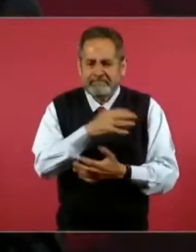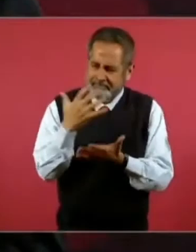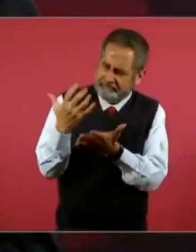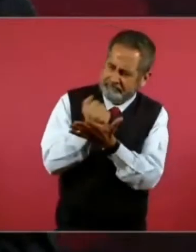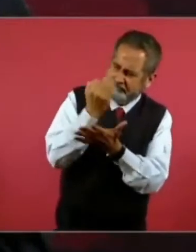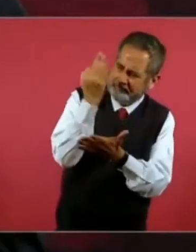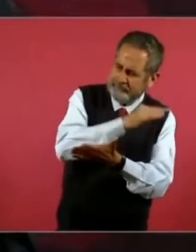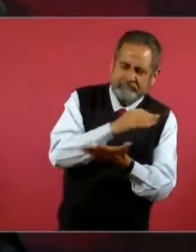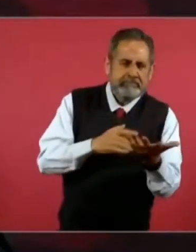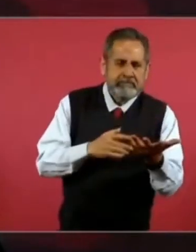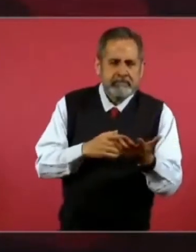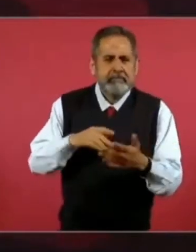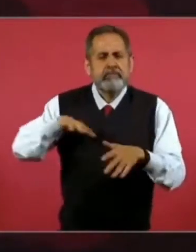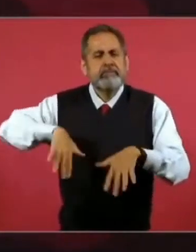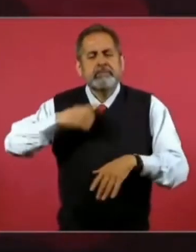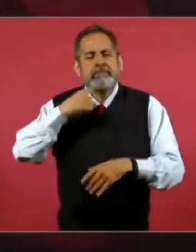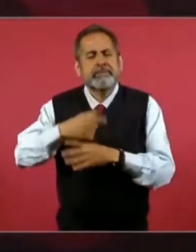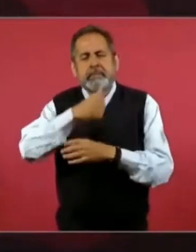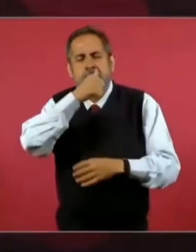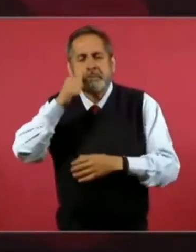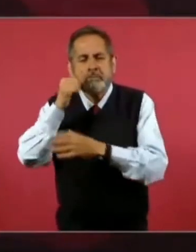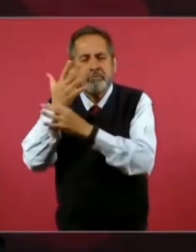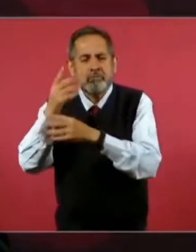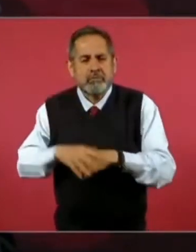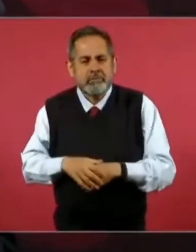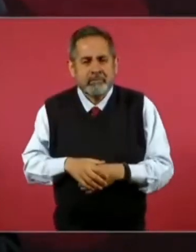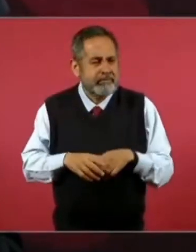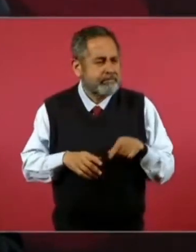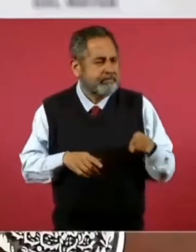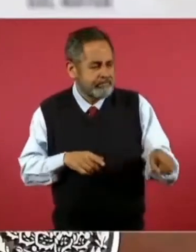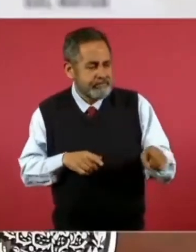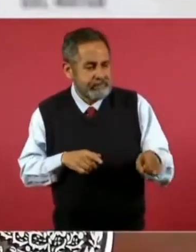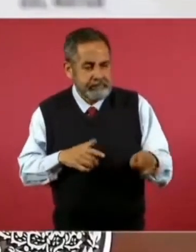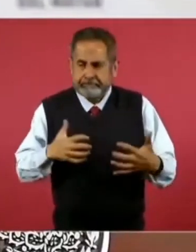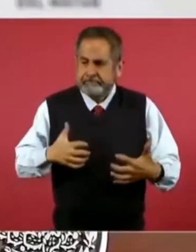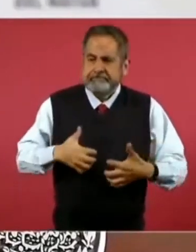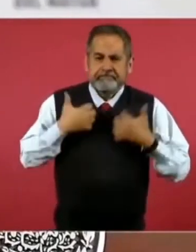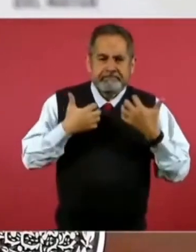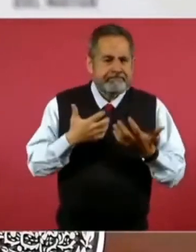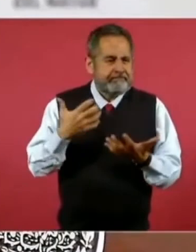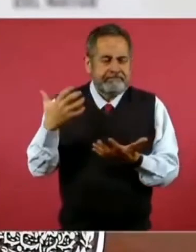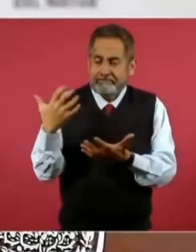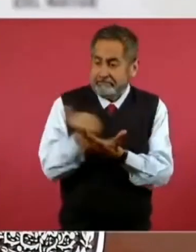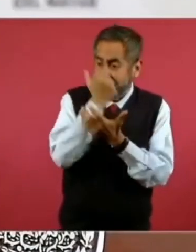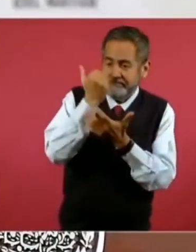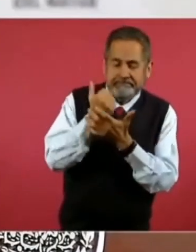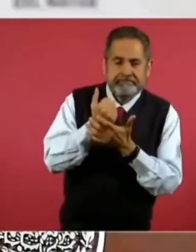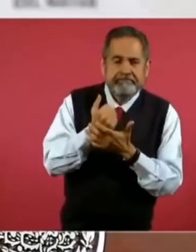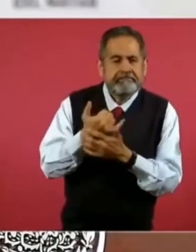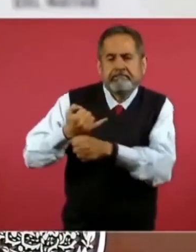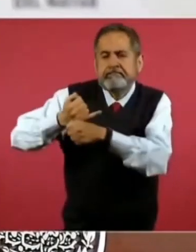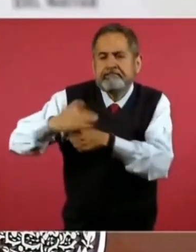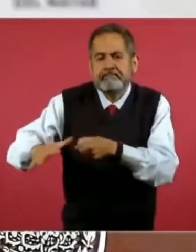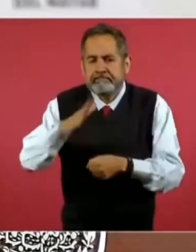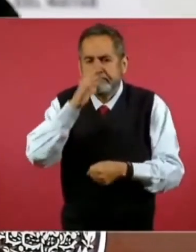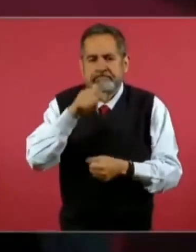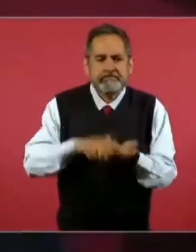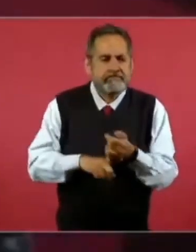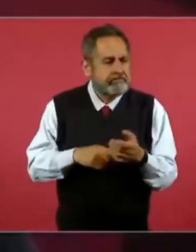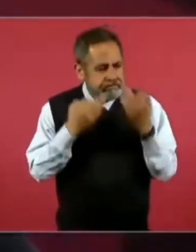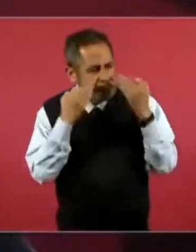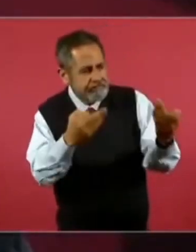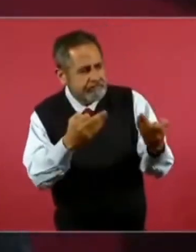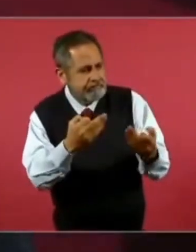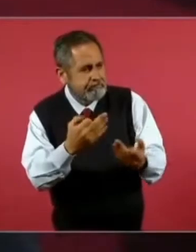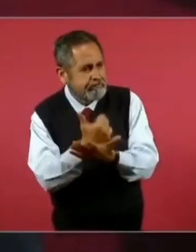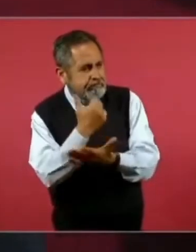o como diría Juárez, el triunfo de la reacción es moralmente imposible. Quedaría de